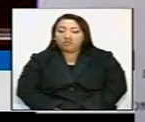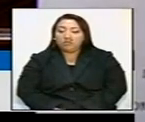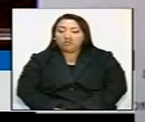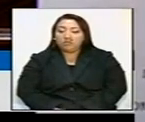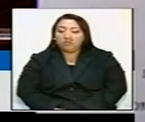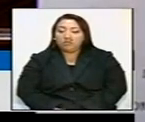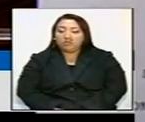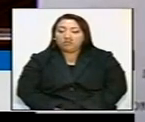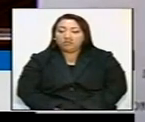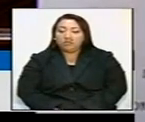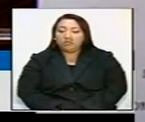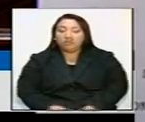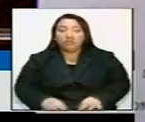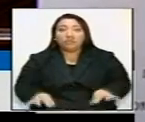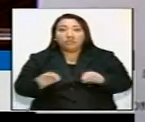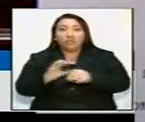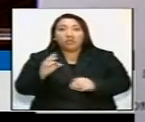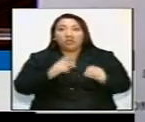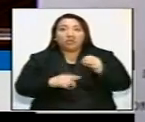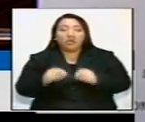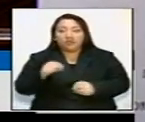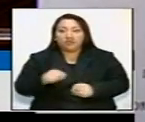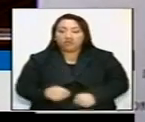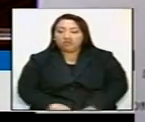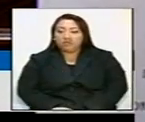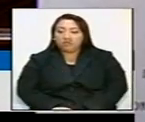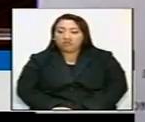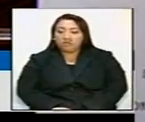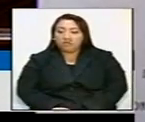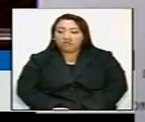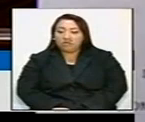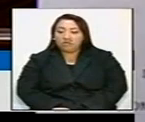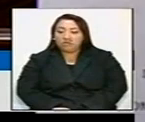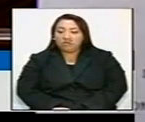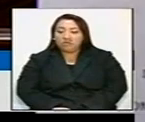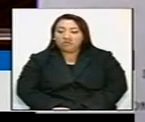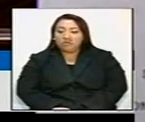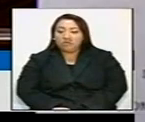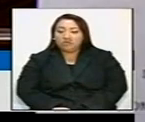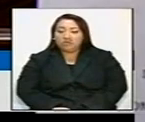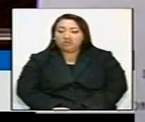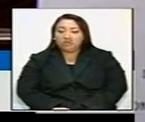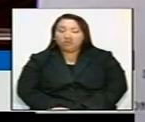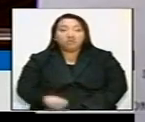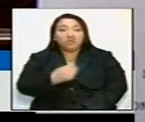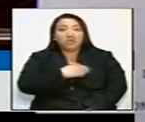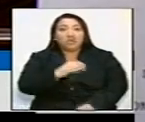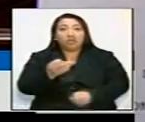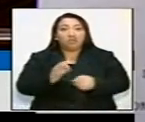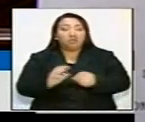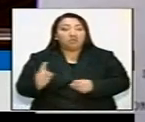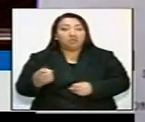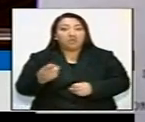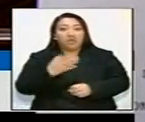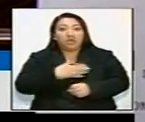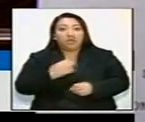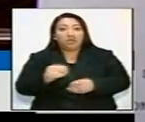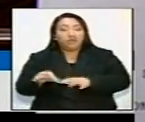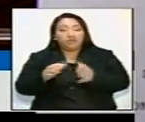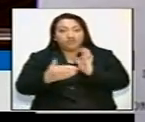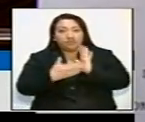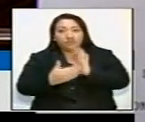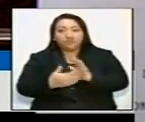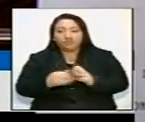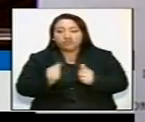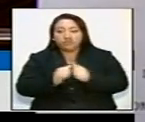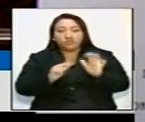lo va a estar organizando el Ministerio de Economía con el Consejo Nacional de Competitividad. Va a ser el Premier quien va a hacer la presentación